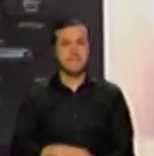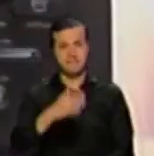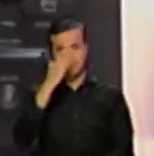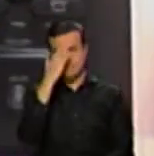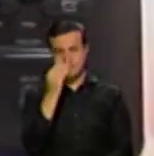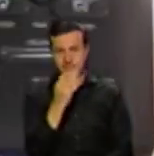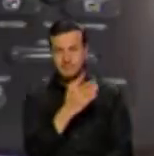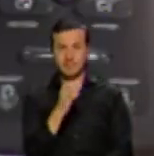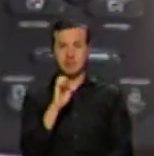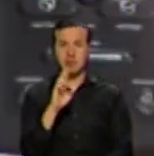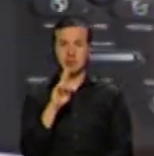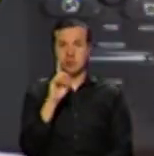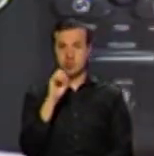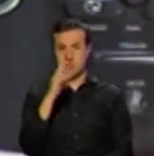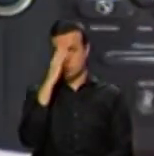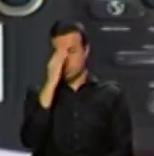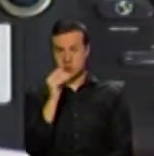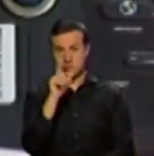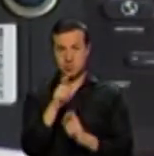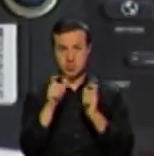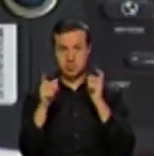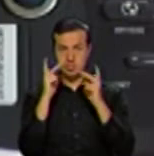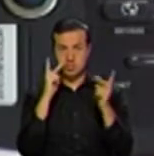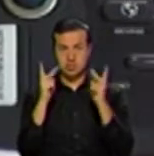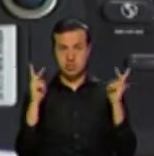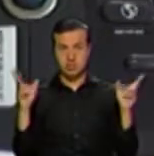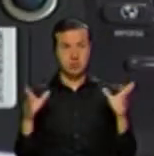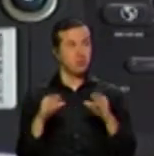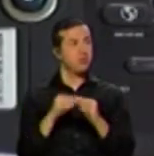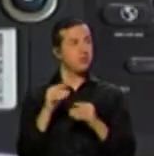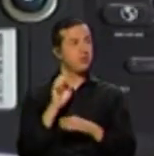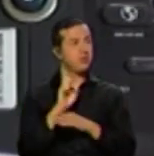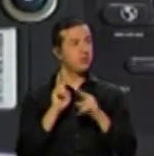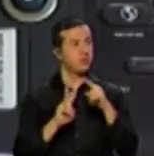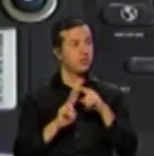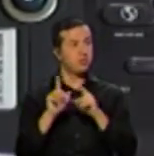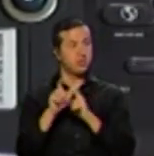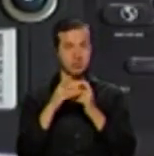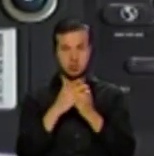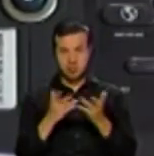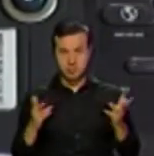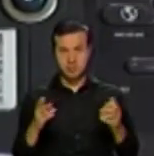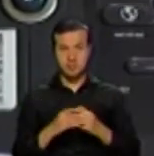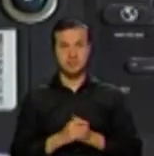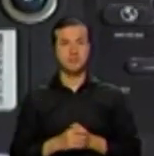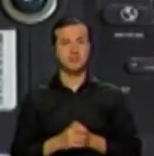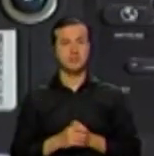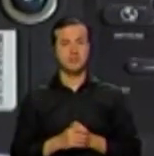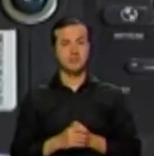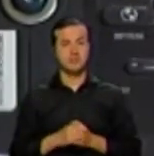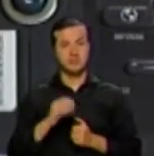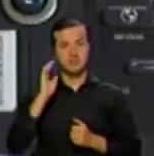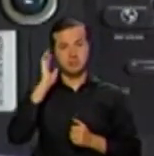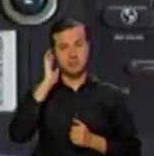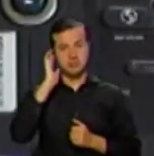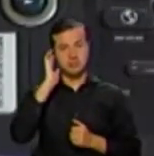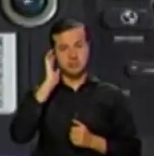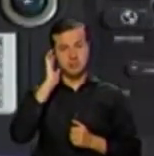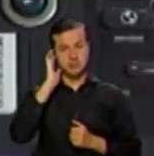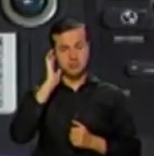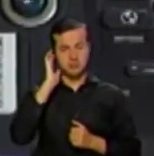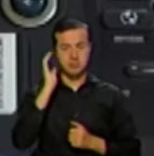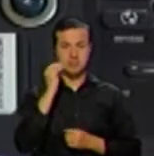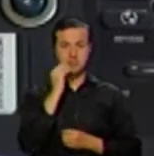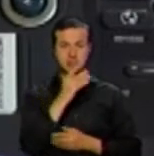días, Eduardo, y buenos días a los oyentes de Ecuador TV. Me parece, lo que